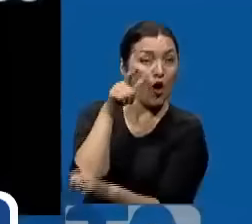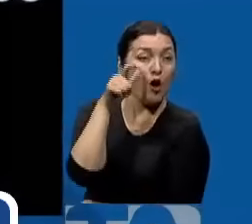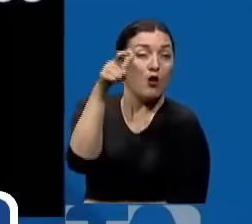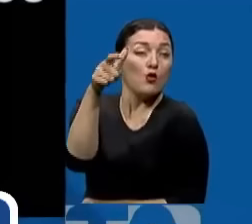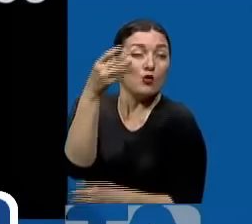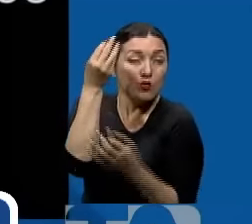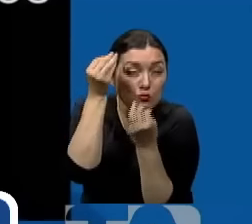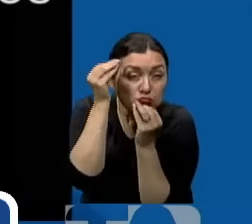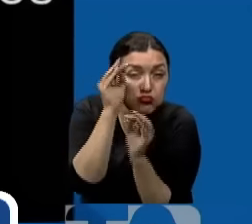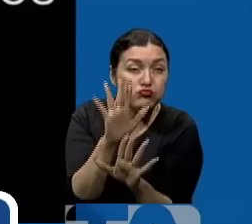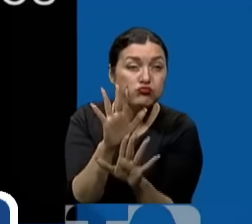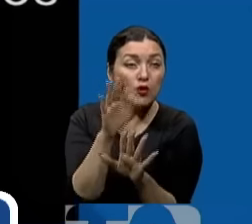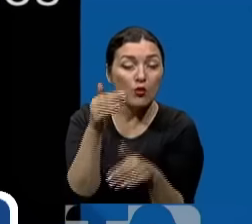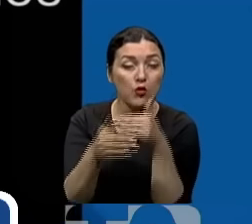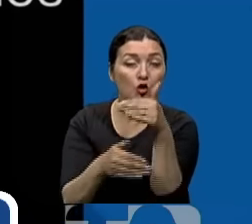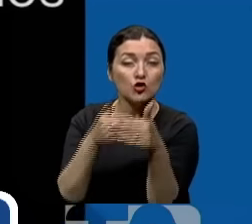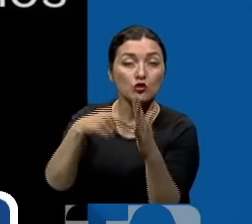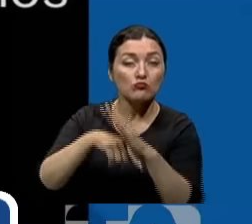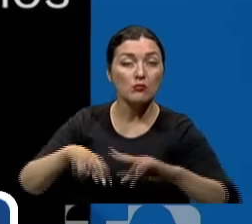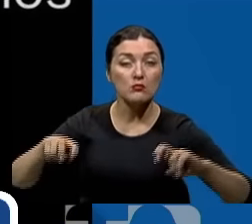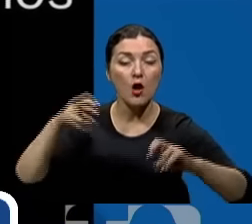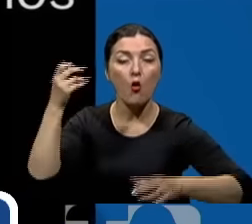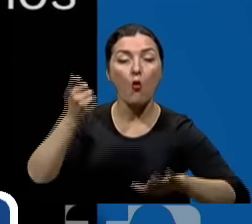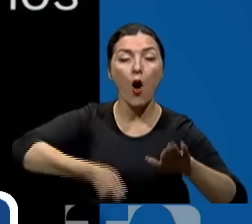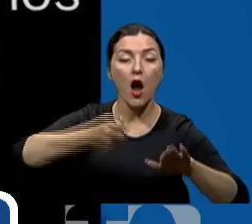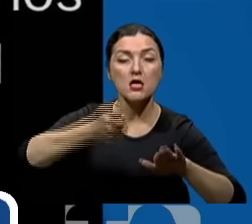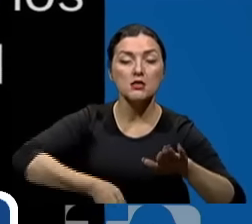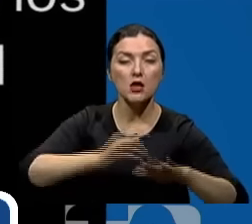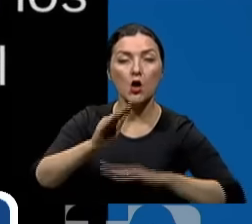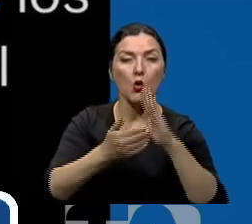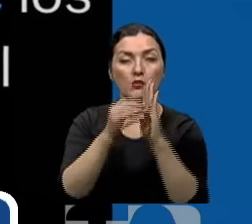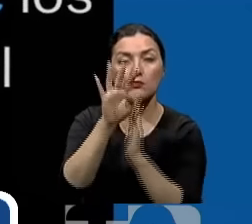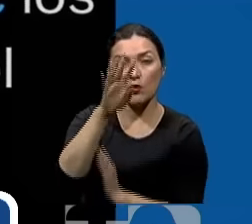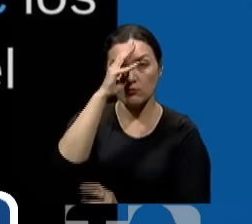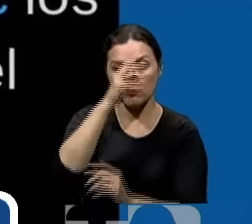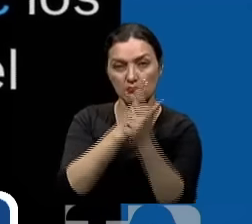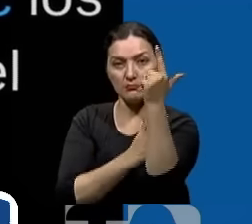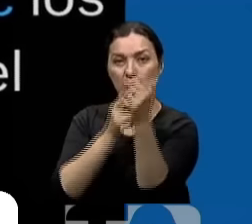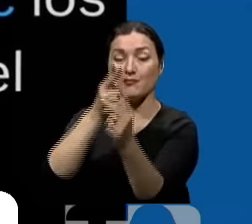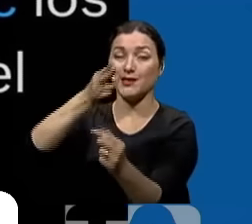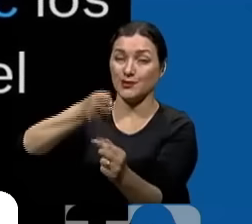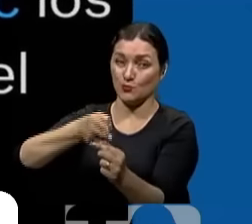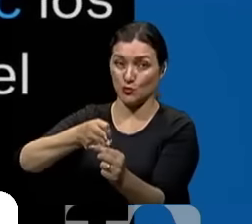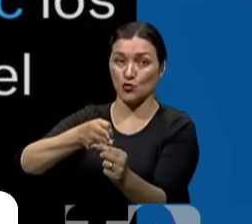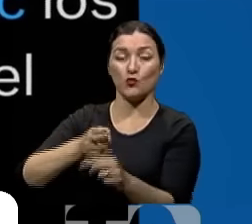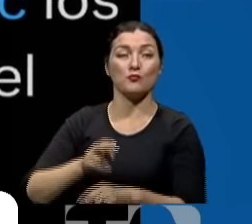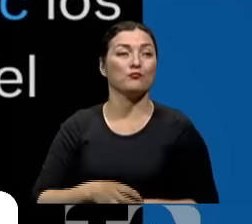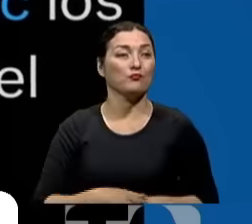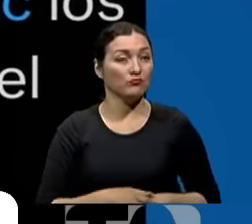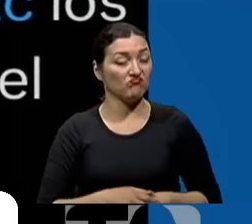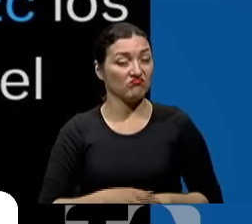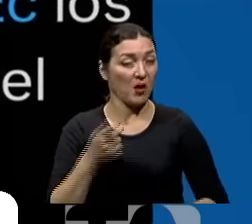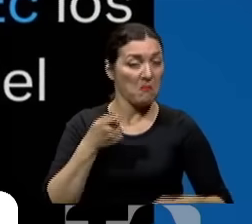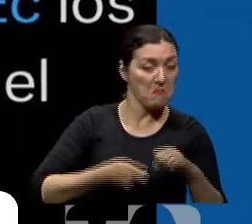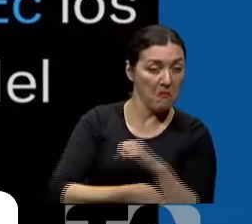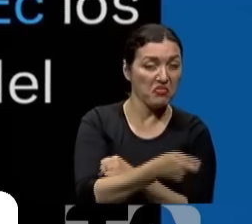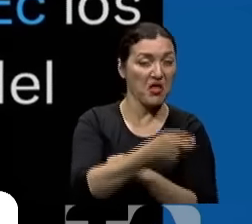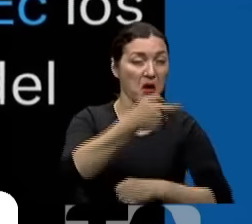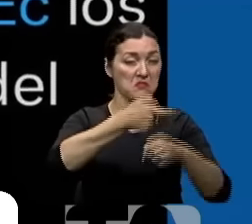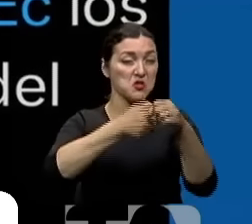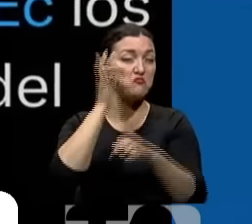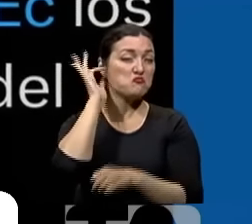anunció que se instaló la audiencia de formulación de cargos contra 4 militares por su presunta participación en el femicidio perpetrado